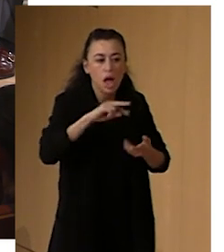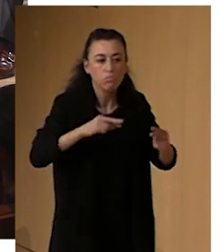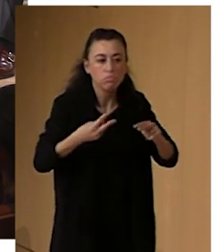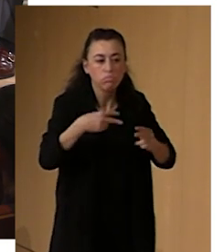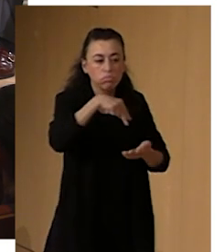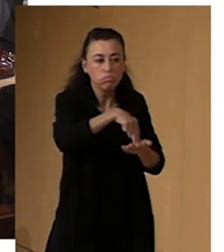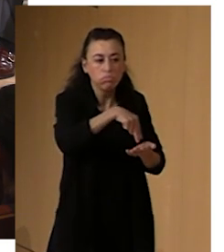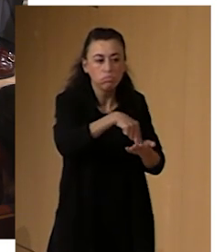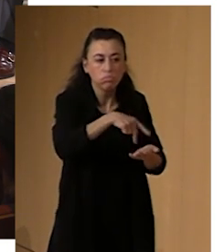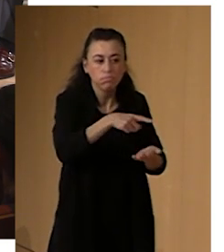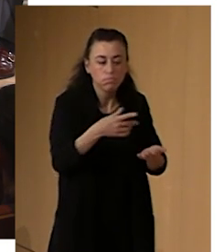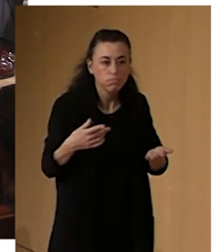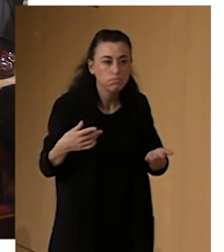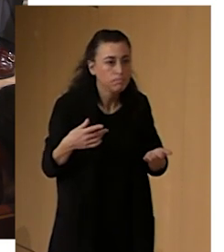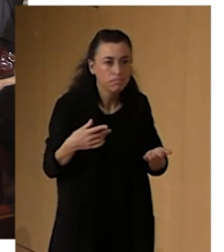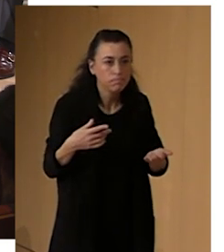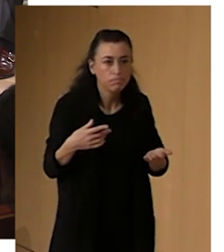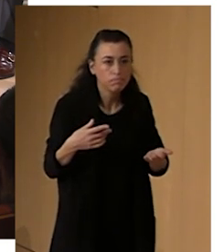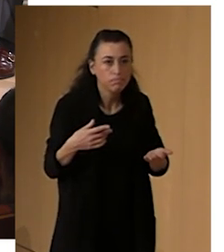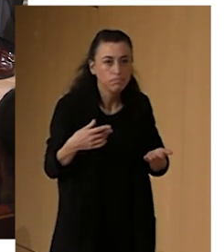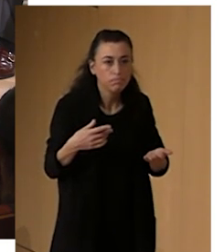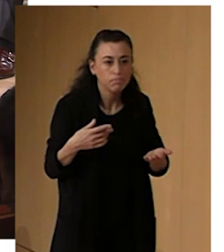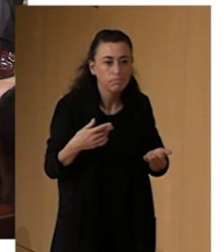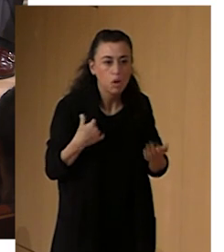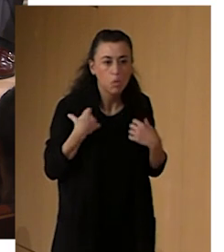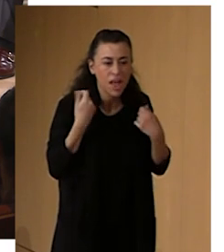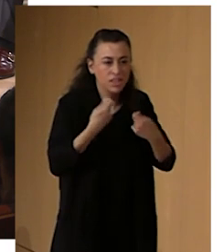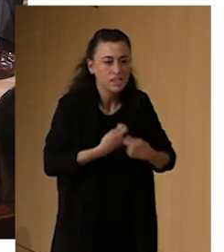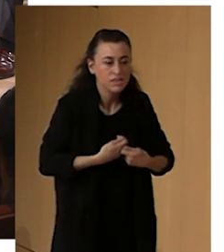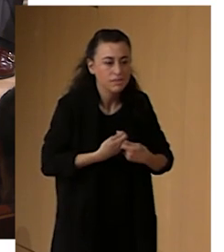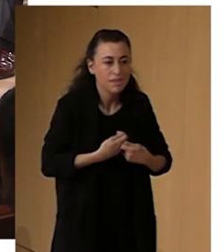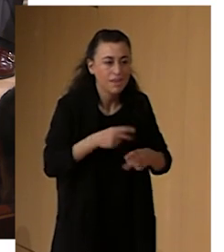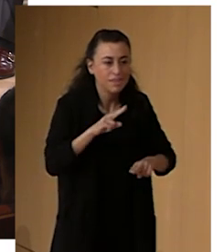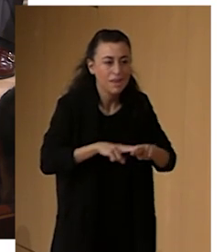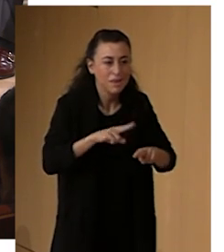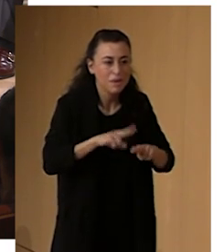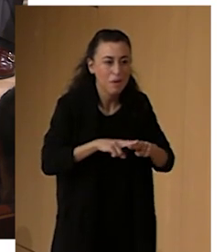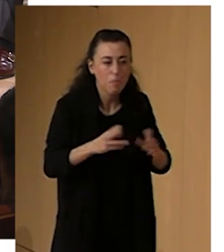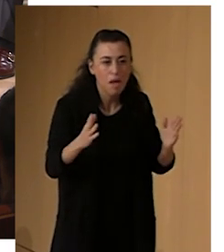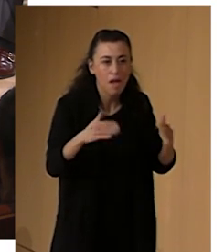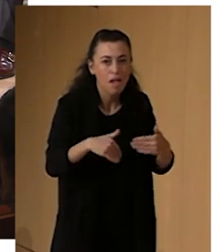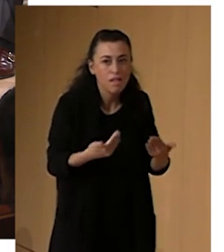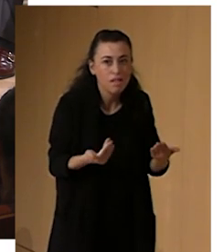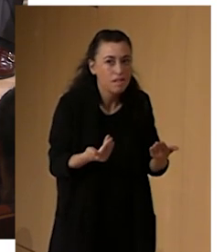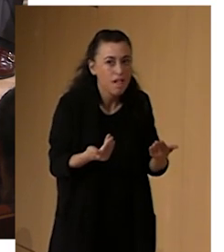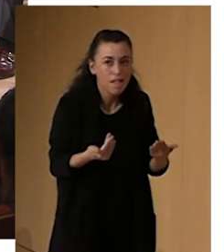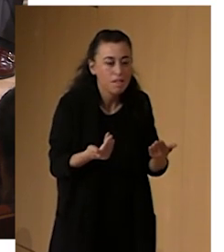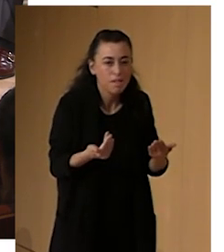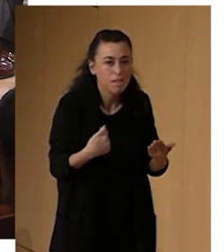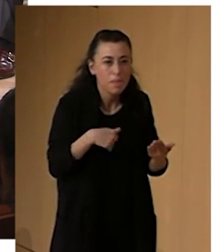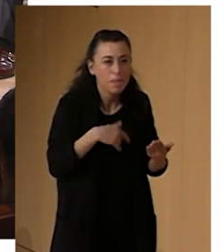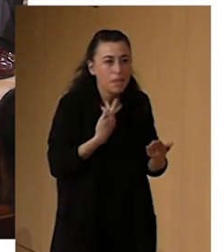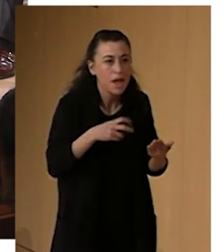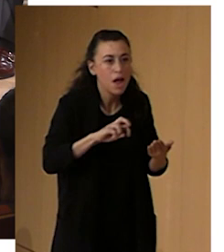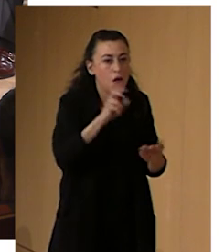llevaba una una chaqueta negra entonces las personas sordas no podían ver bien los los brazos